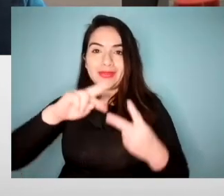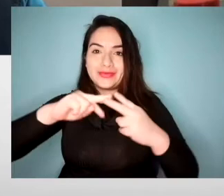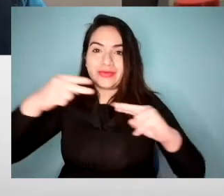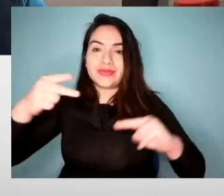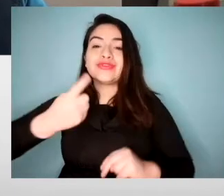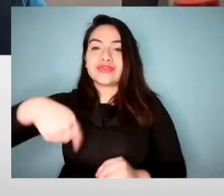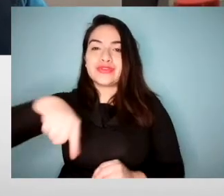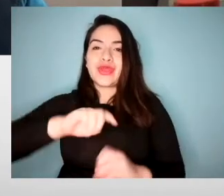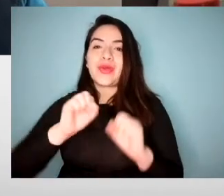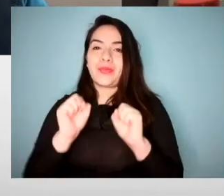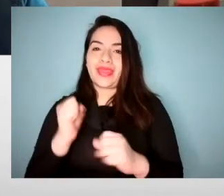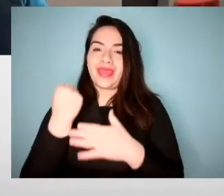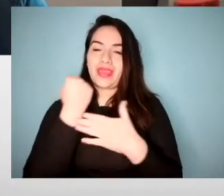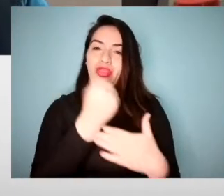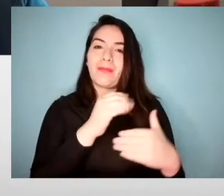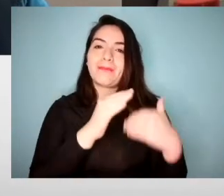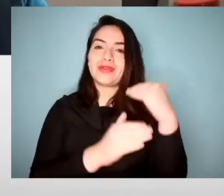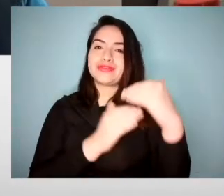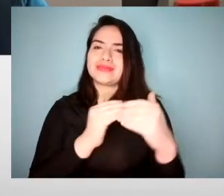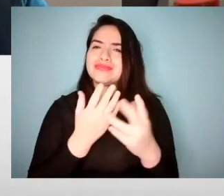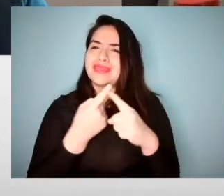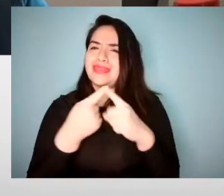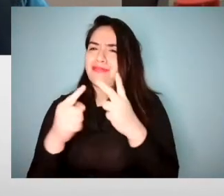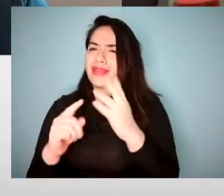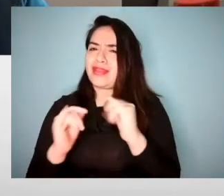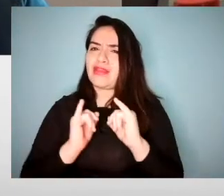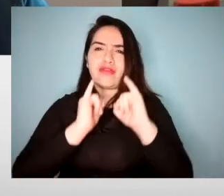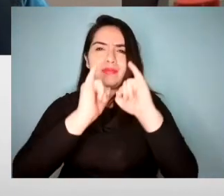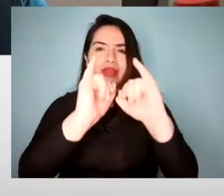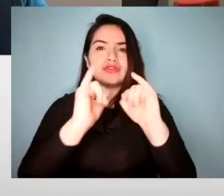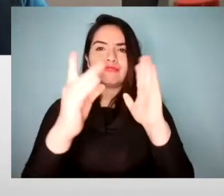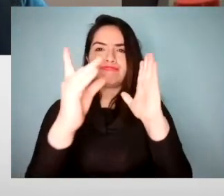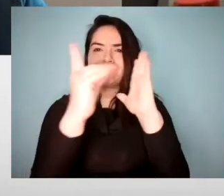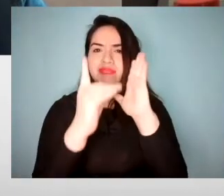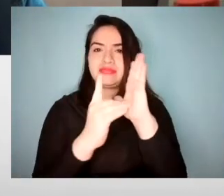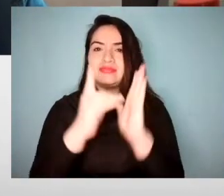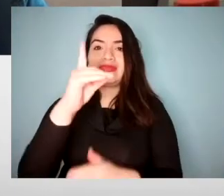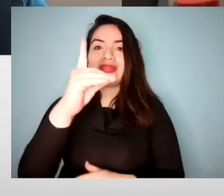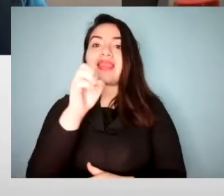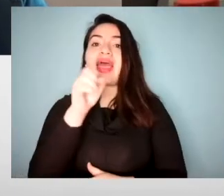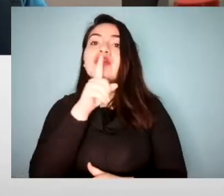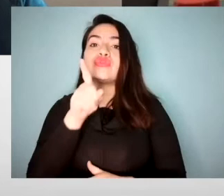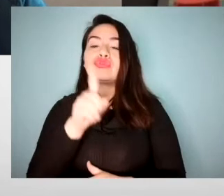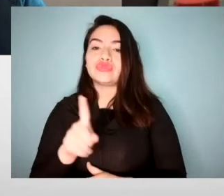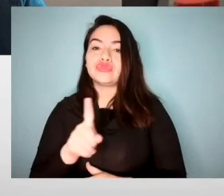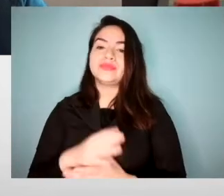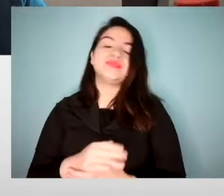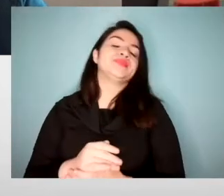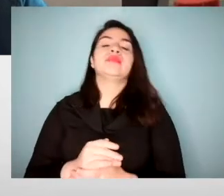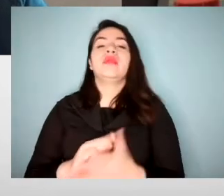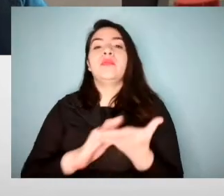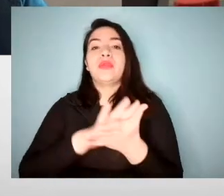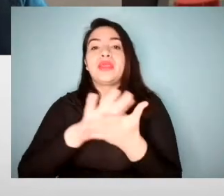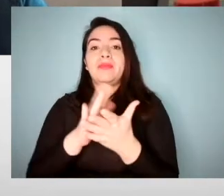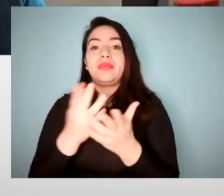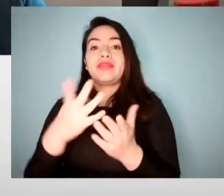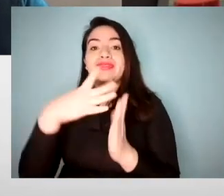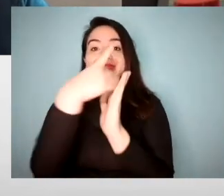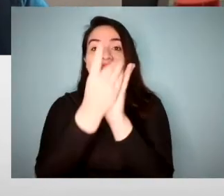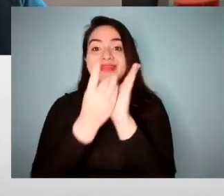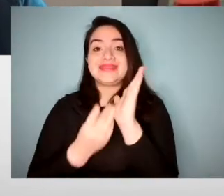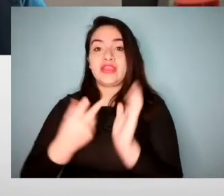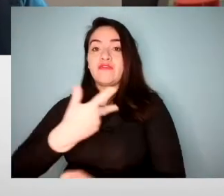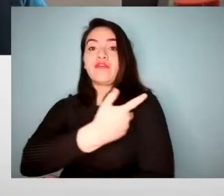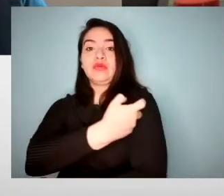ayudar al procesamiento de muchos datos y en el fondo para el diseño de un fármaco, el diseño de una vacuna son distintas etapas y